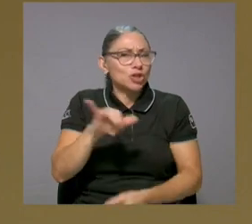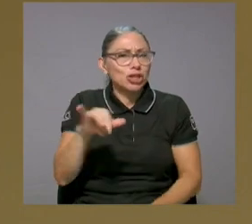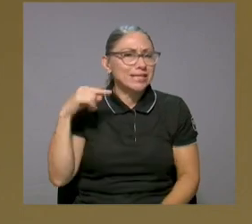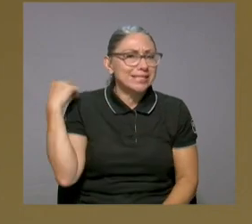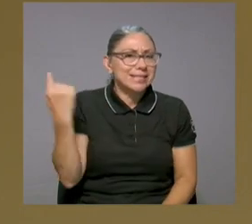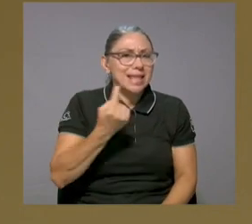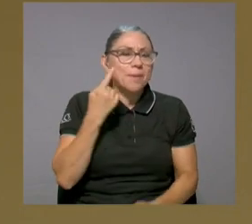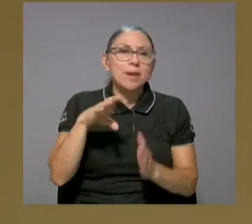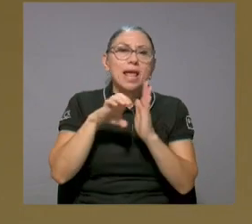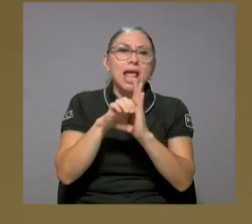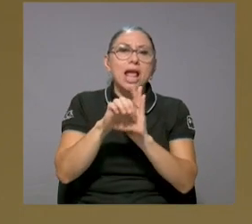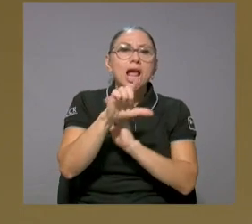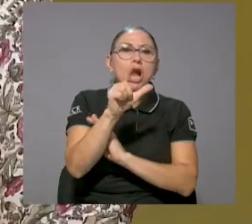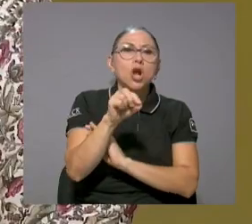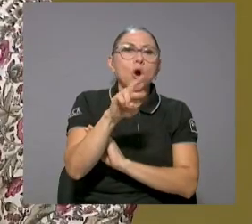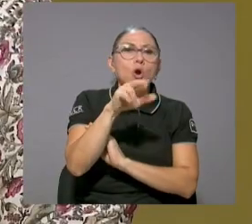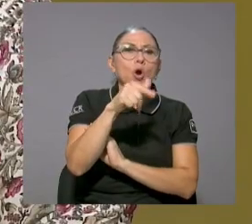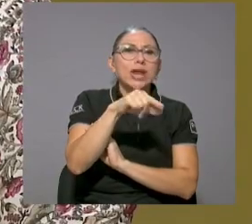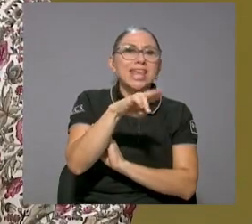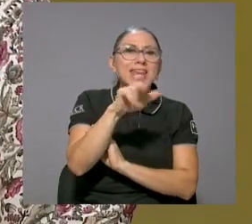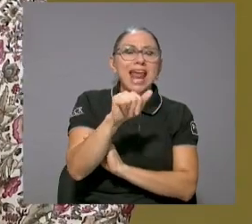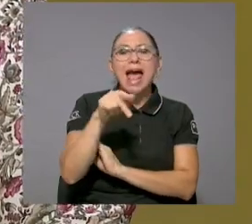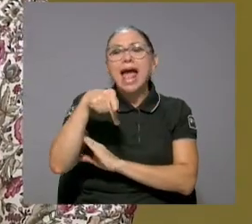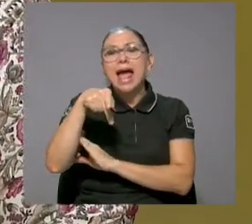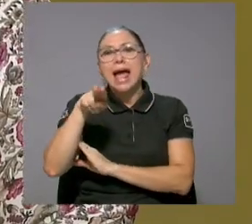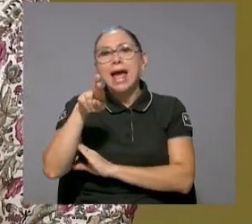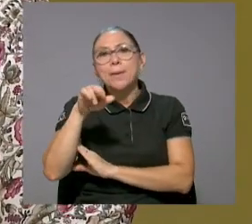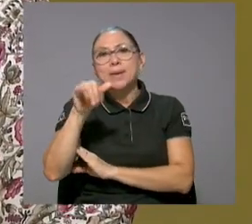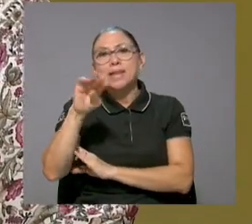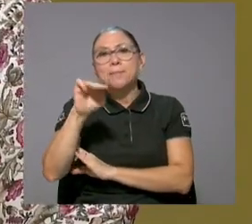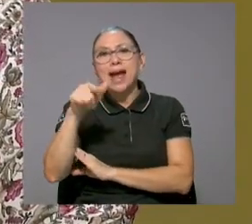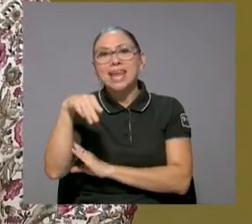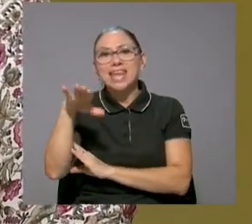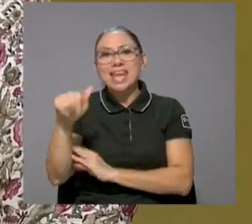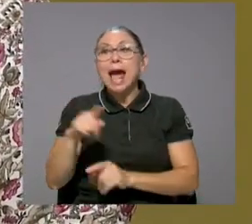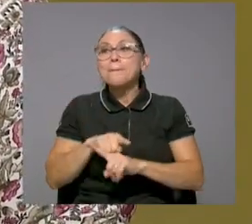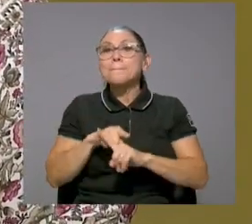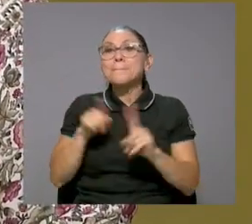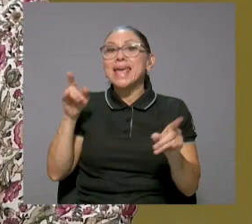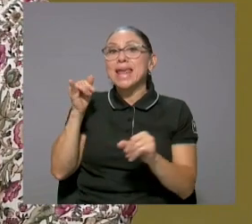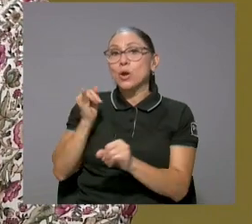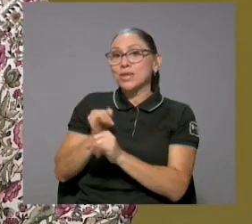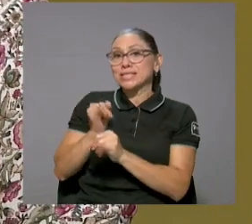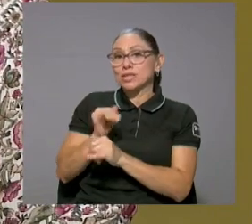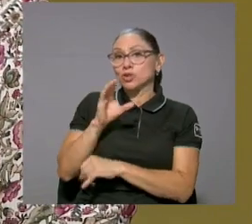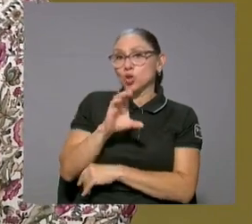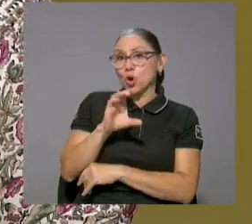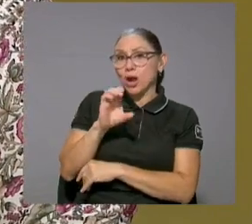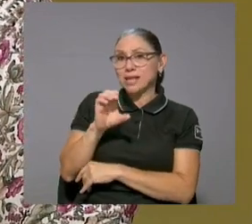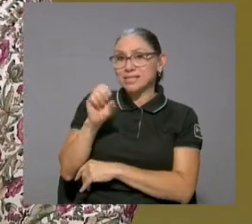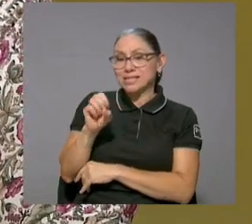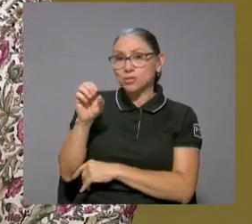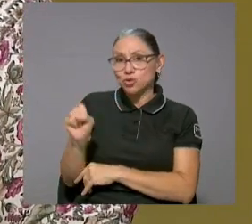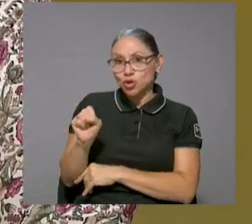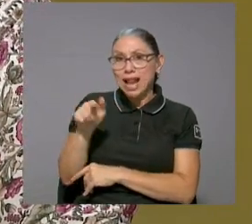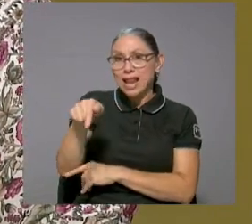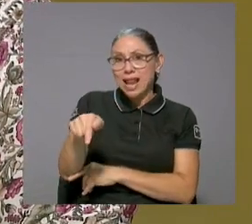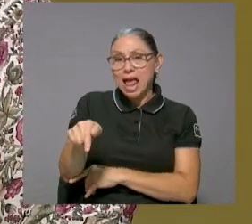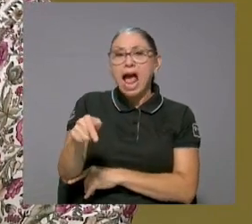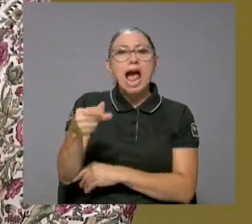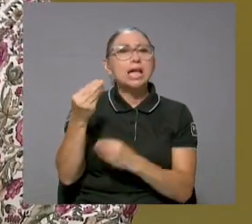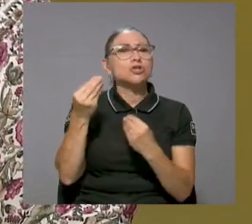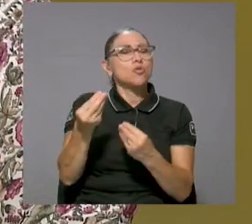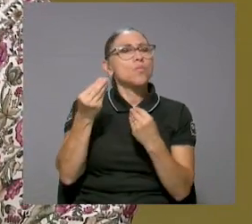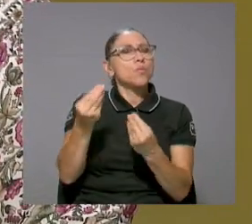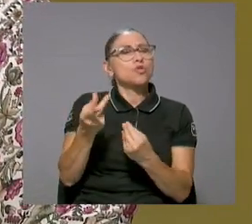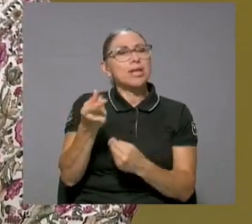la cloroquina y la primaquina, pero la institución, y cuando hablo de institución me refiero a la Caja Costarricense de Seguro Social, ha hecho una gran inversión para